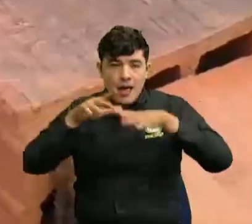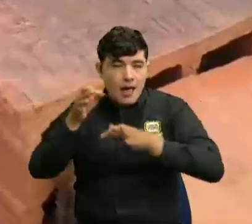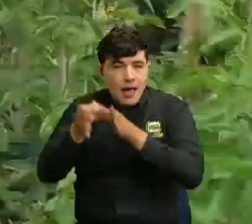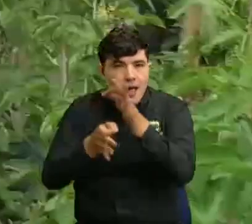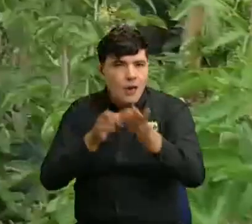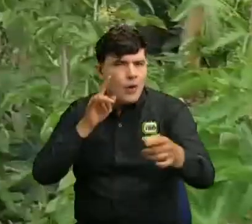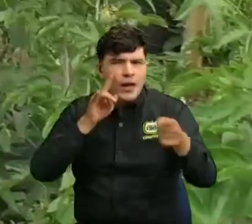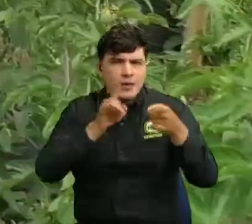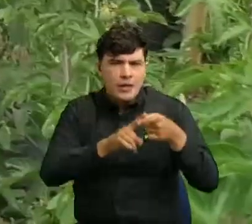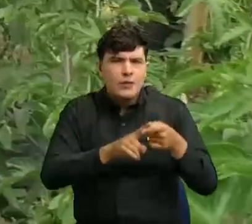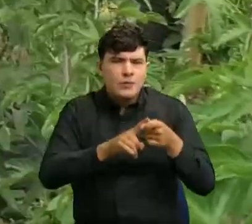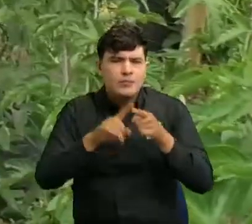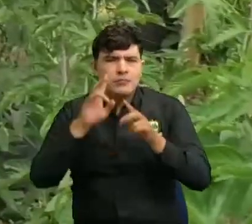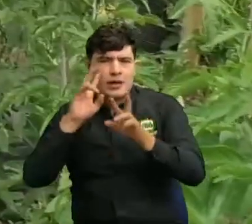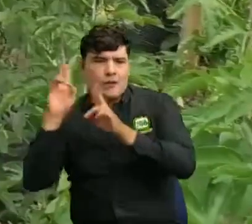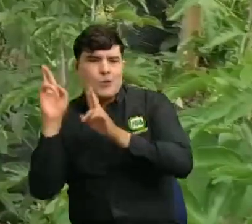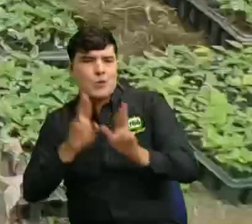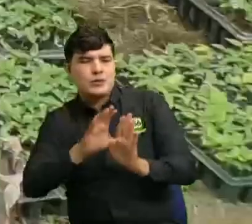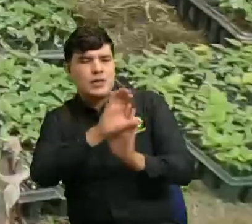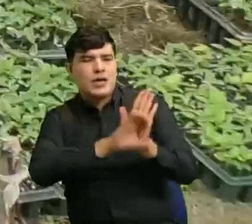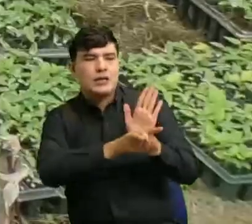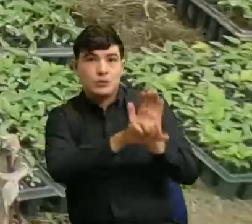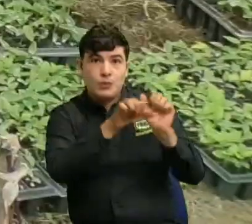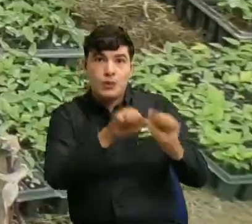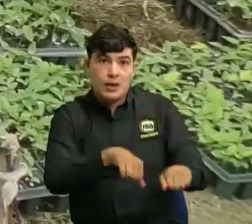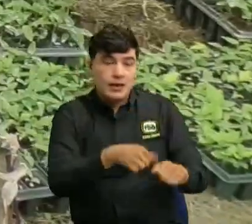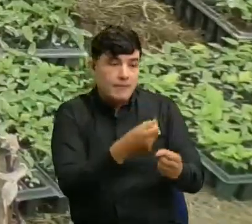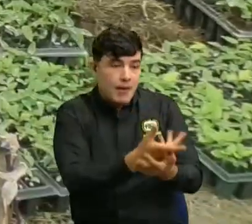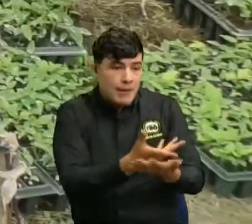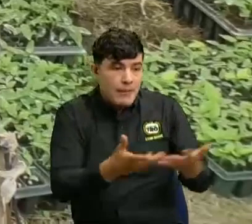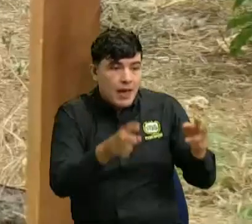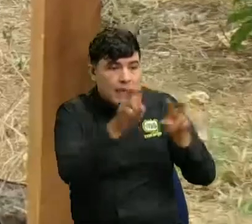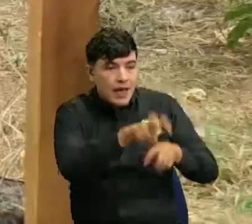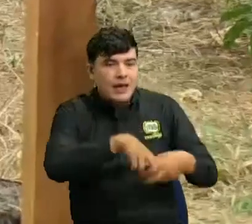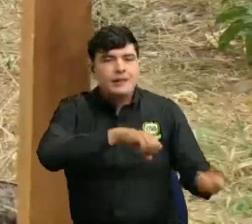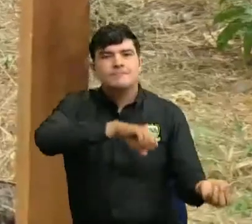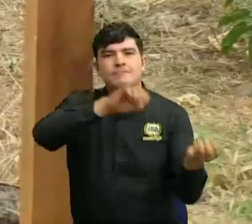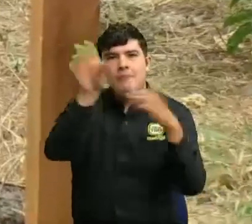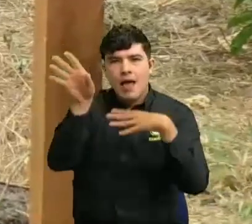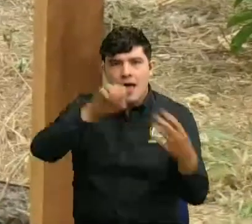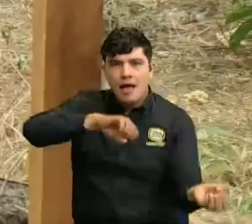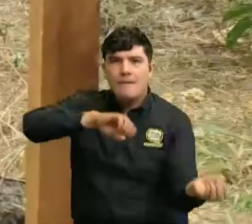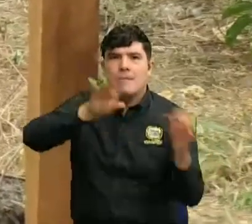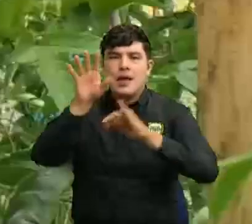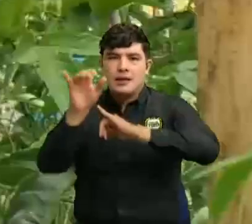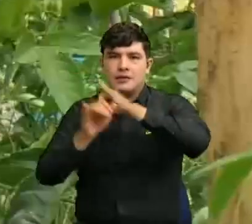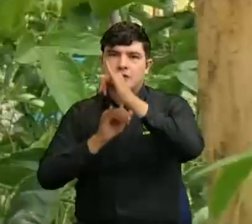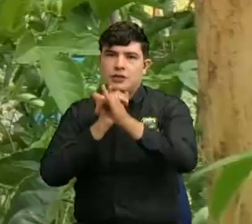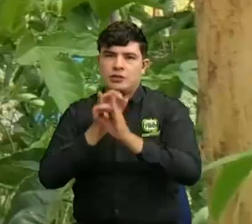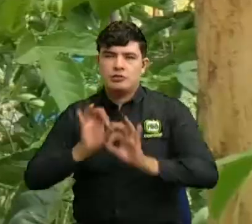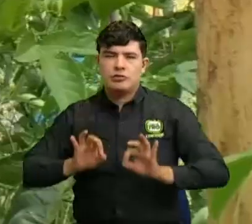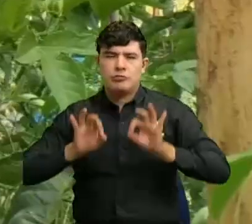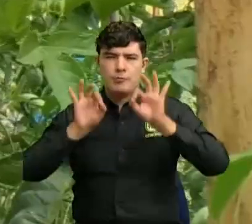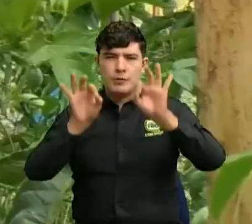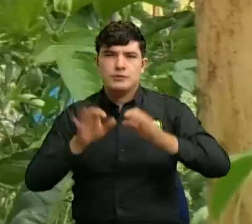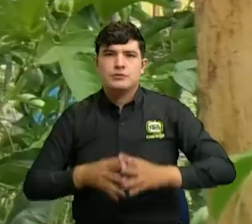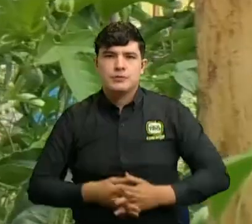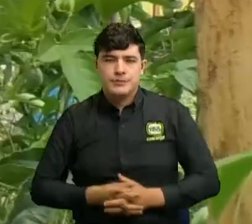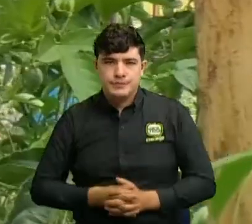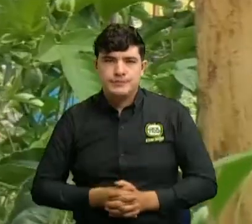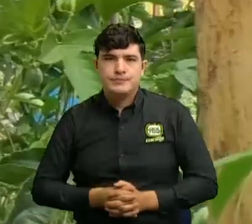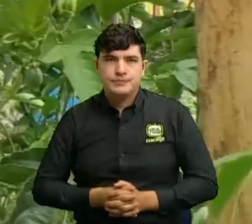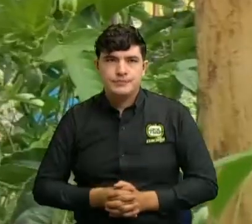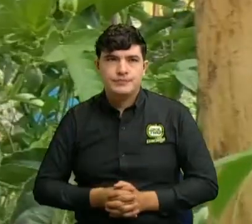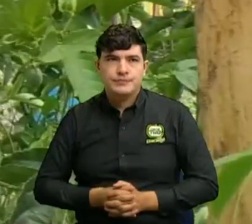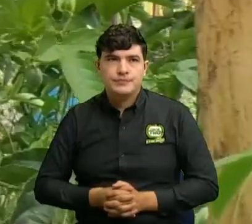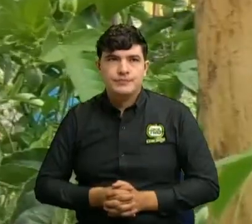certificación para tener la posibilidad de exportar y multiplicar los beneficios del sector campesino actualmente vamos a trabajar en